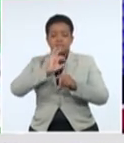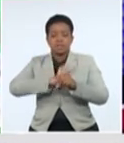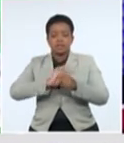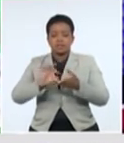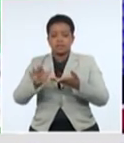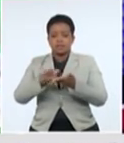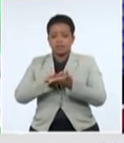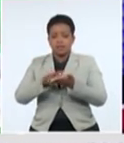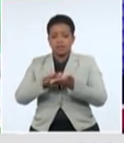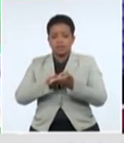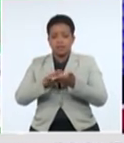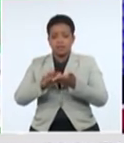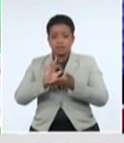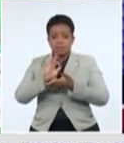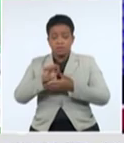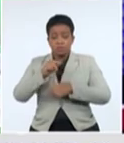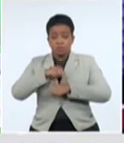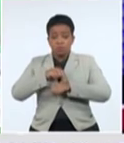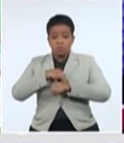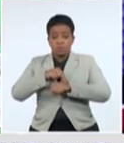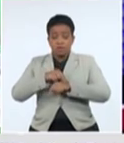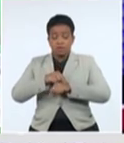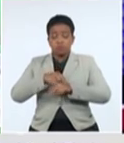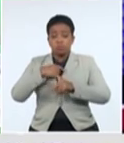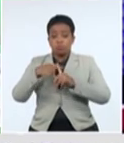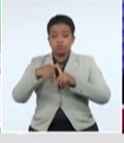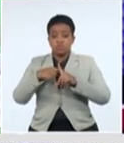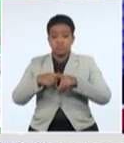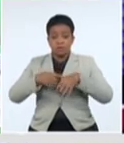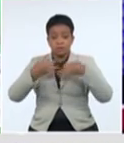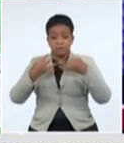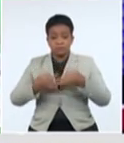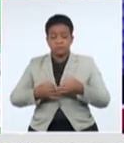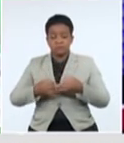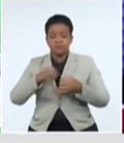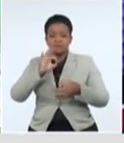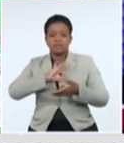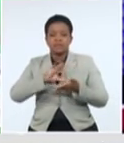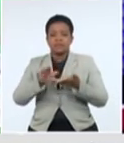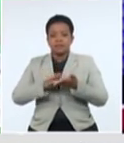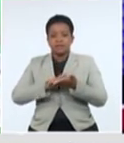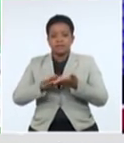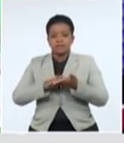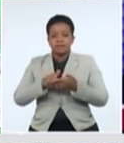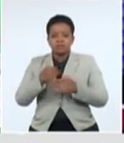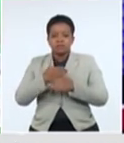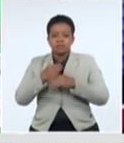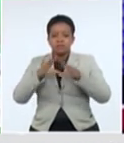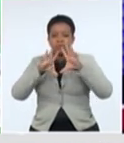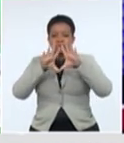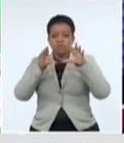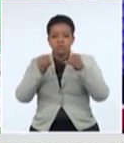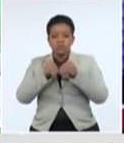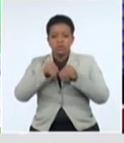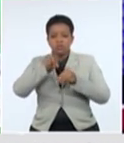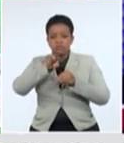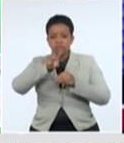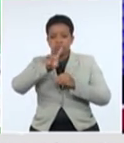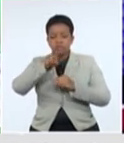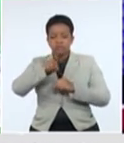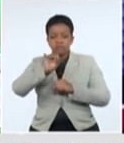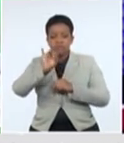asintomático en el momento que se hizo el diagnóstico, y esto hace que en el acumulado el